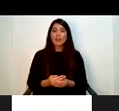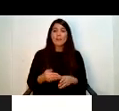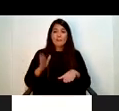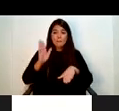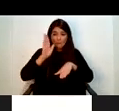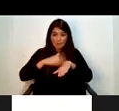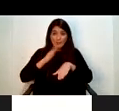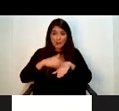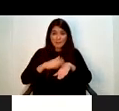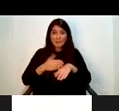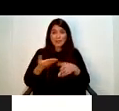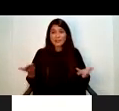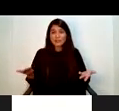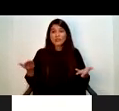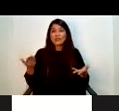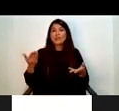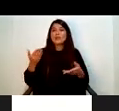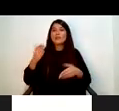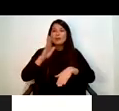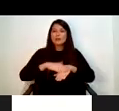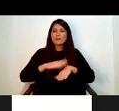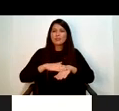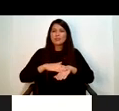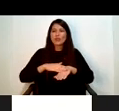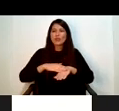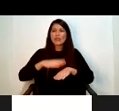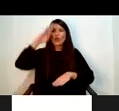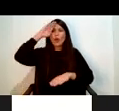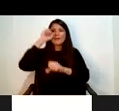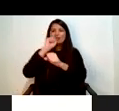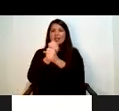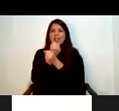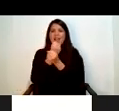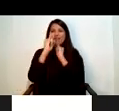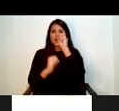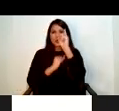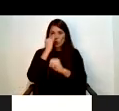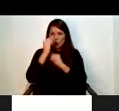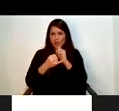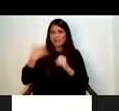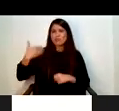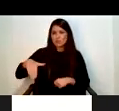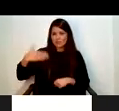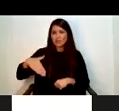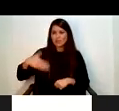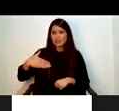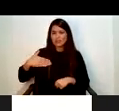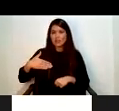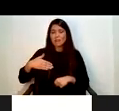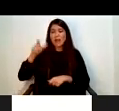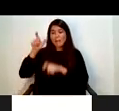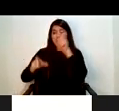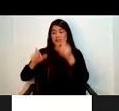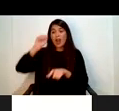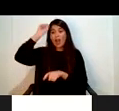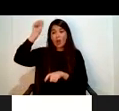permiso es importante, el permiso en comisaría virtual para las personas dentro del espectro es importante, y para los que